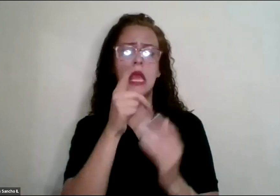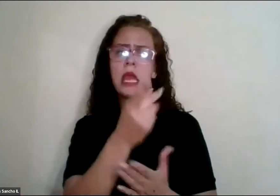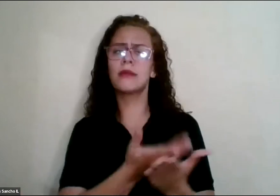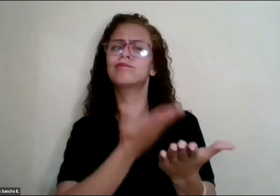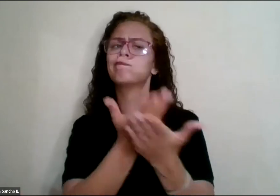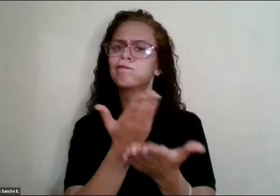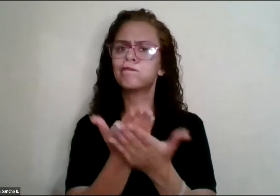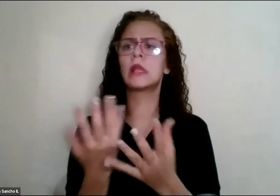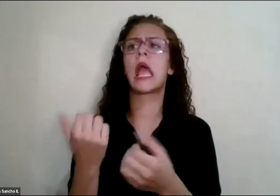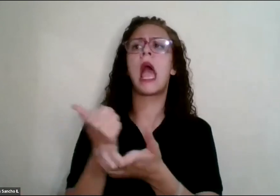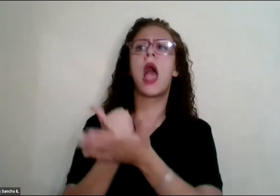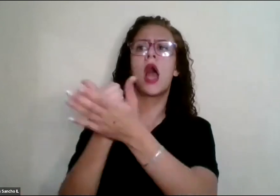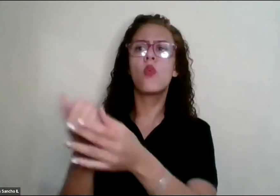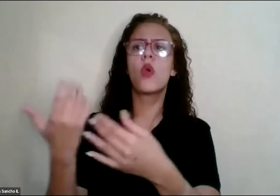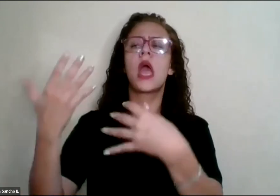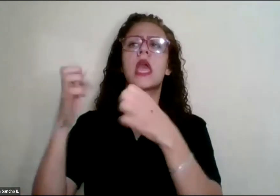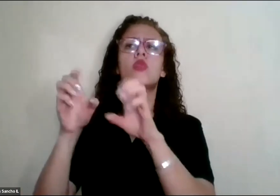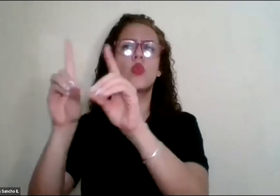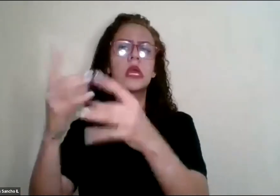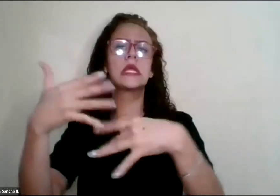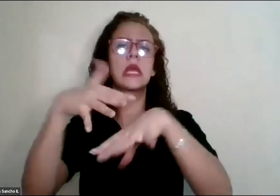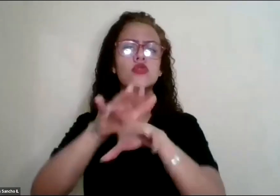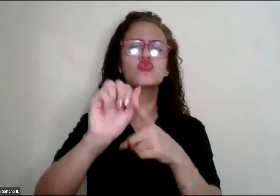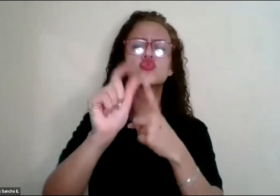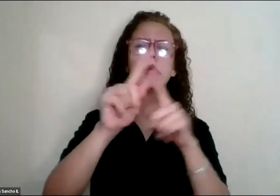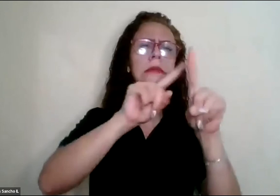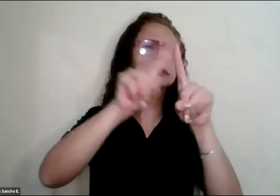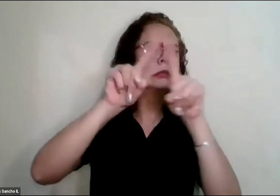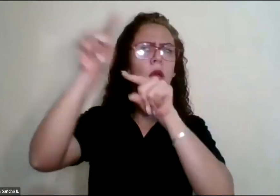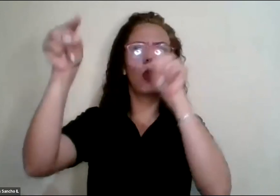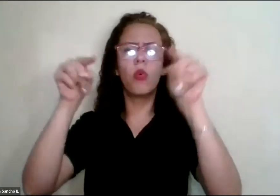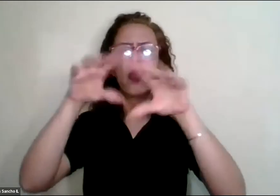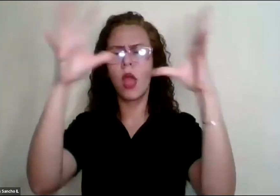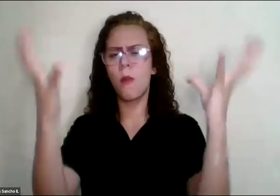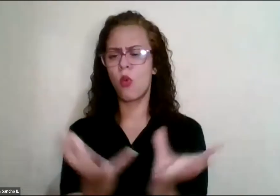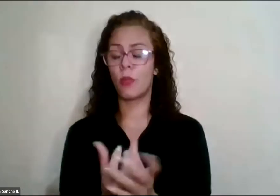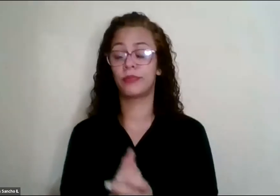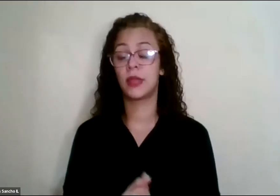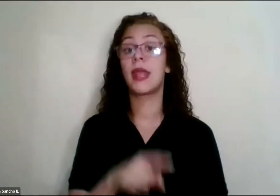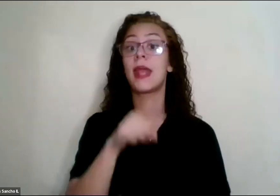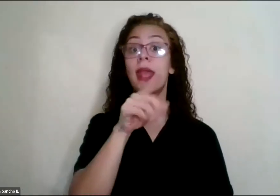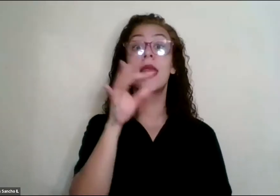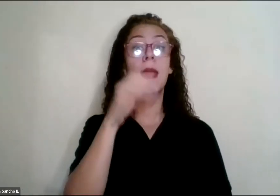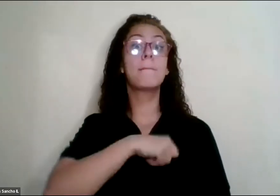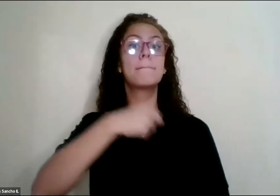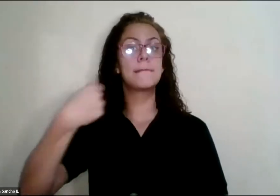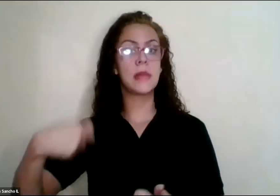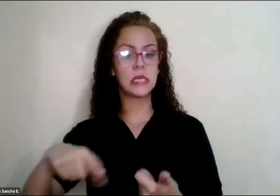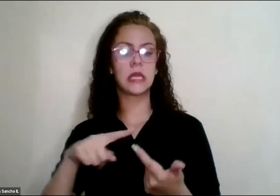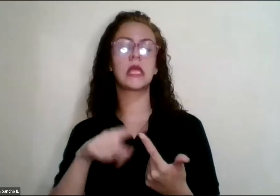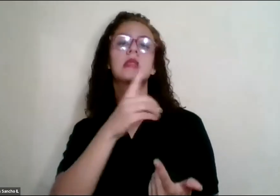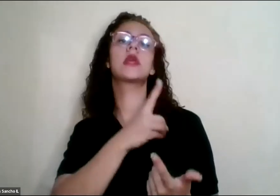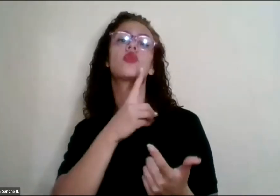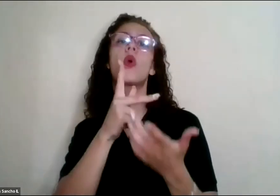educación y la integración social en diversos lugares del mundo. Es presidenta, directora de proyectos